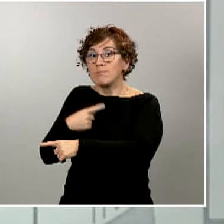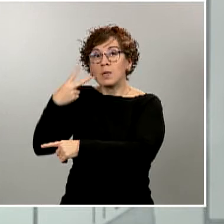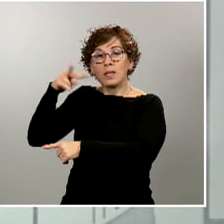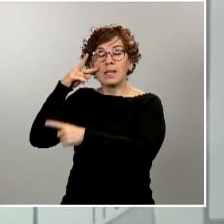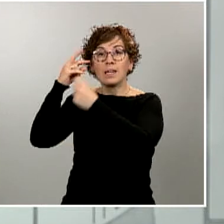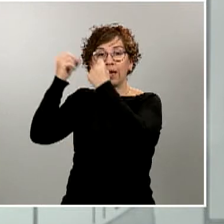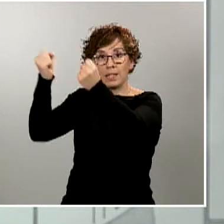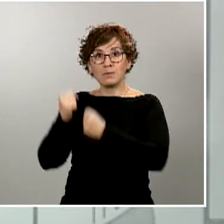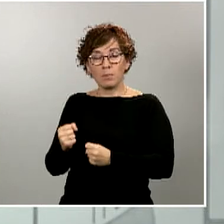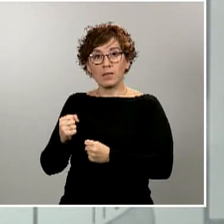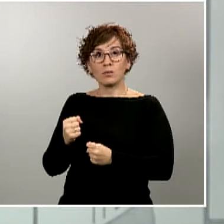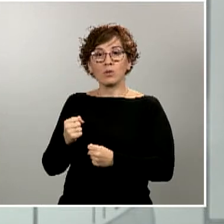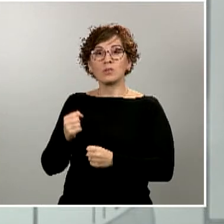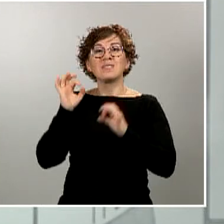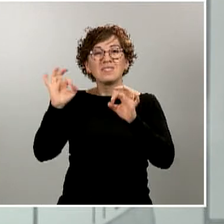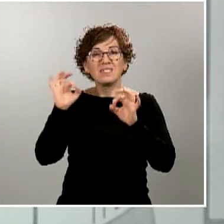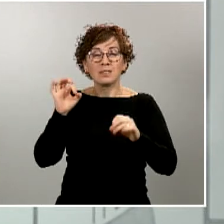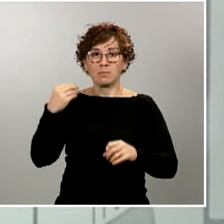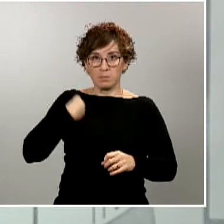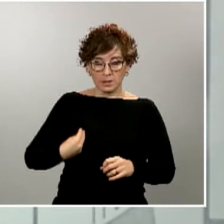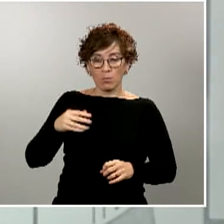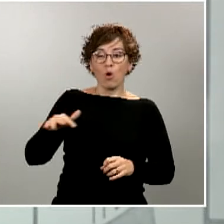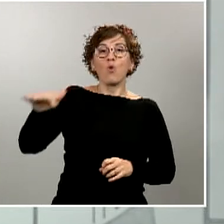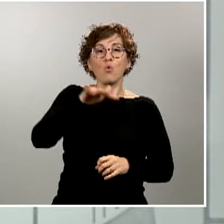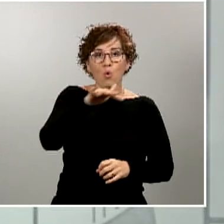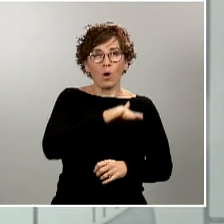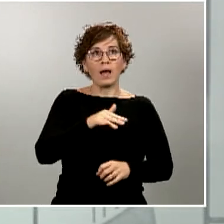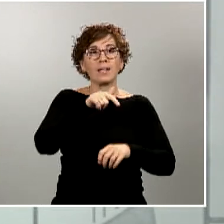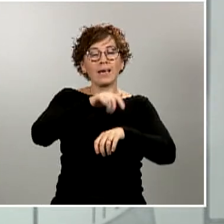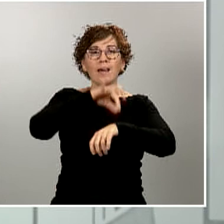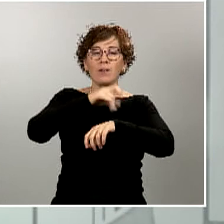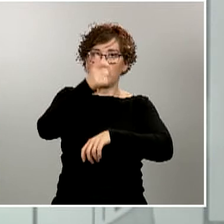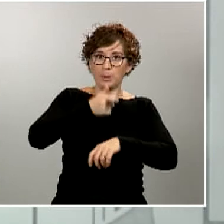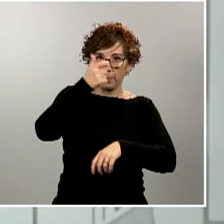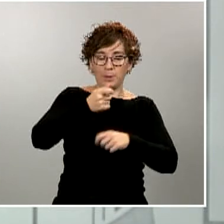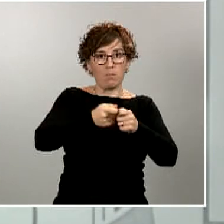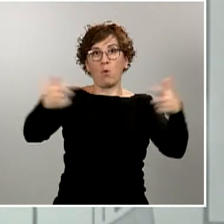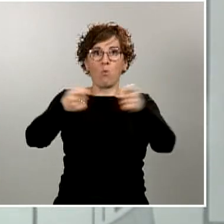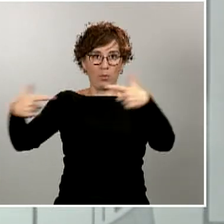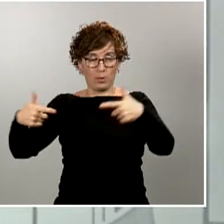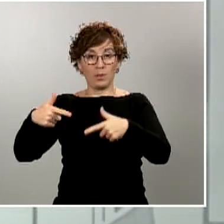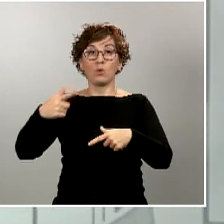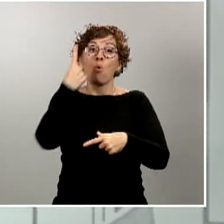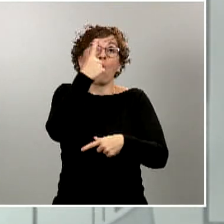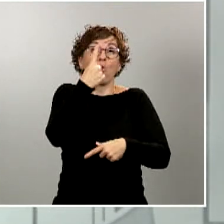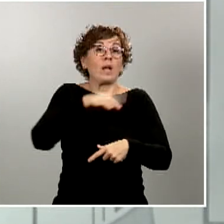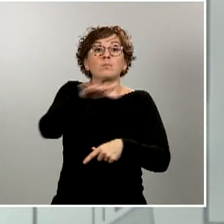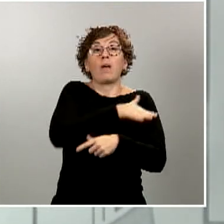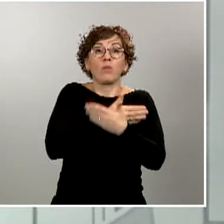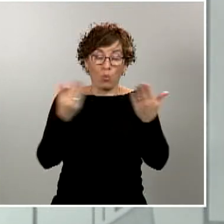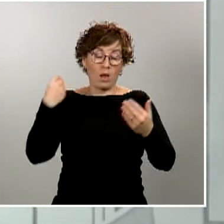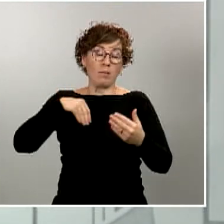III, en aquellos lugares de prevalencia alta de la enfermedad. Las residencias de mayores son, desafortunadamente, uno de estos espacios y, por tanto,